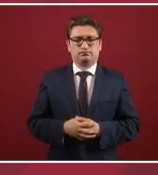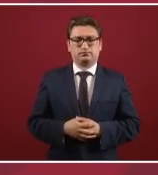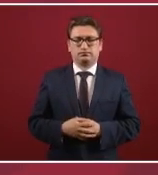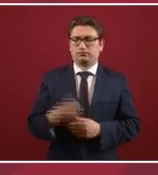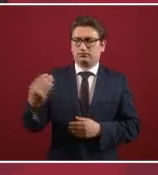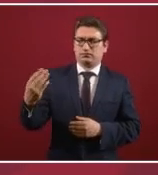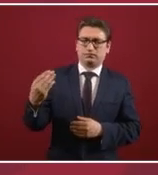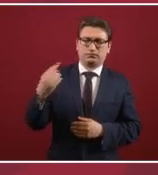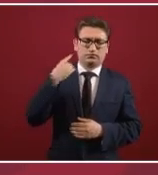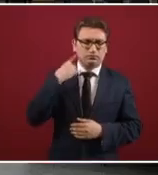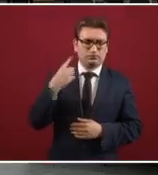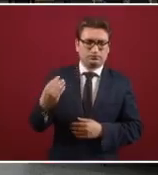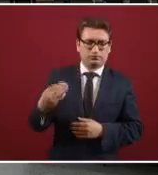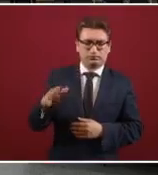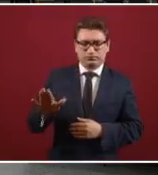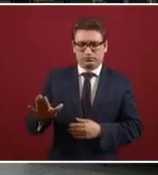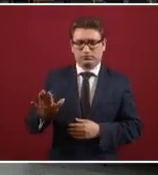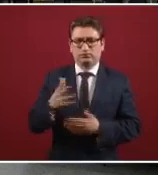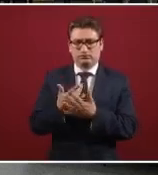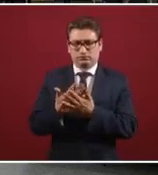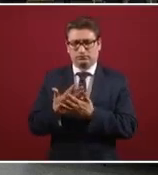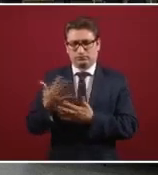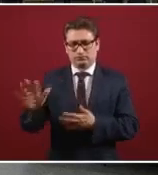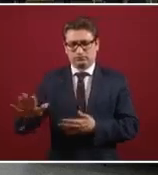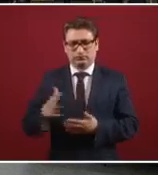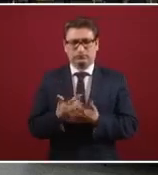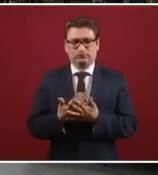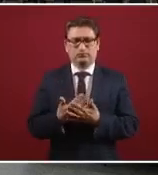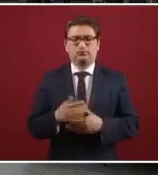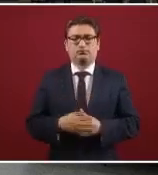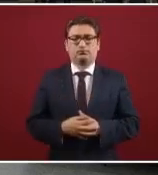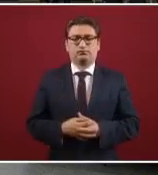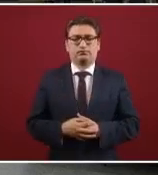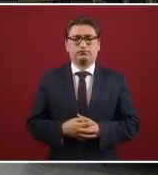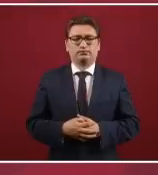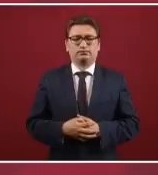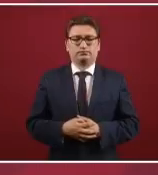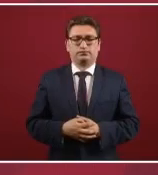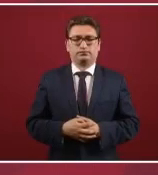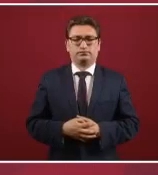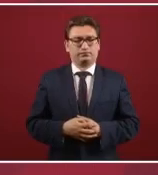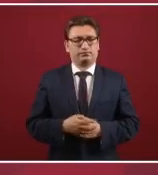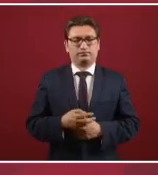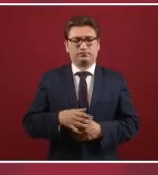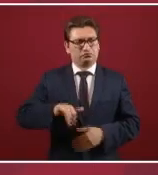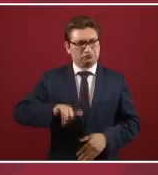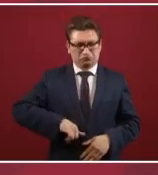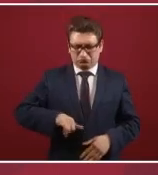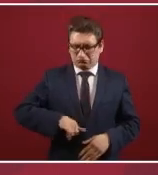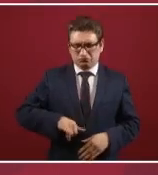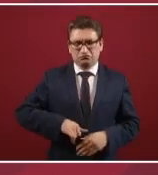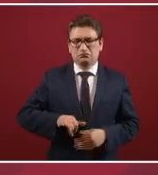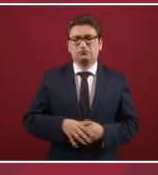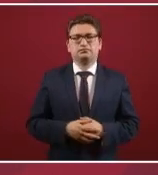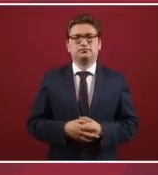espérenme que yo terminé con todo el respeto esto es muy interesante